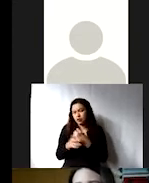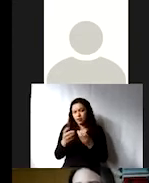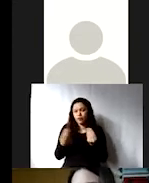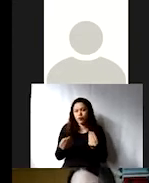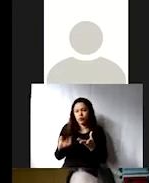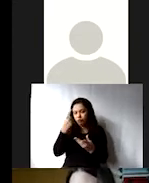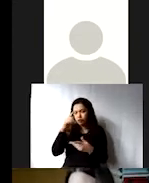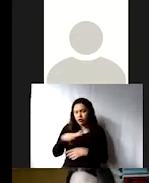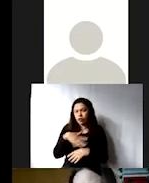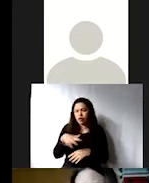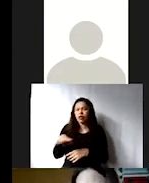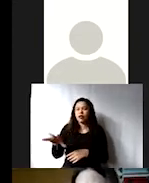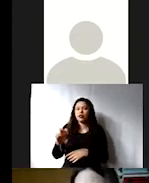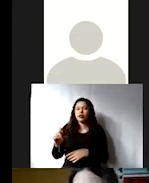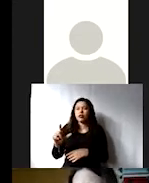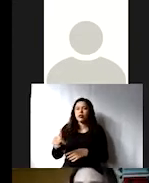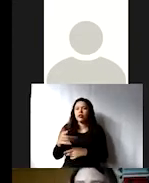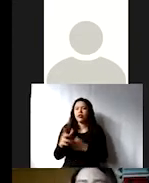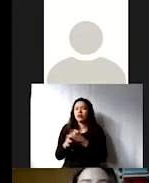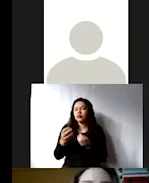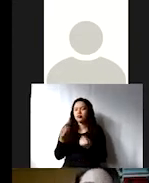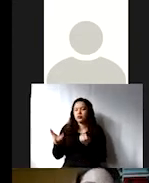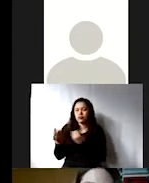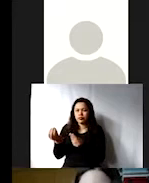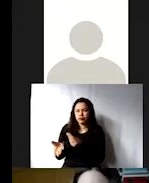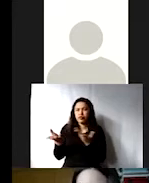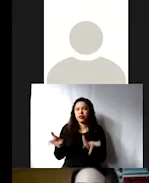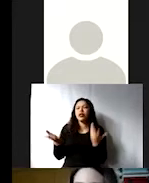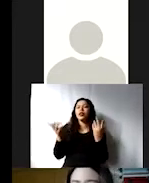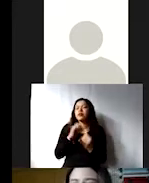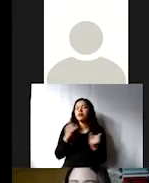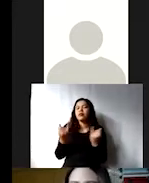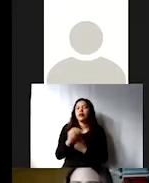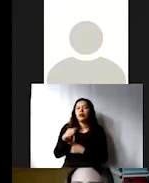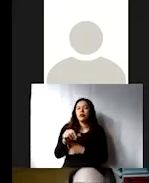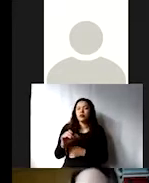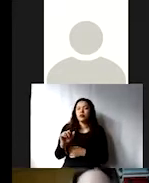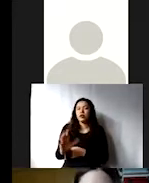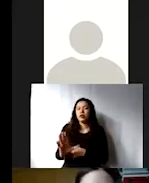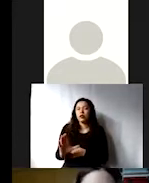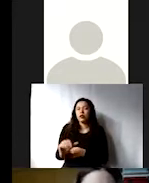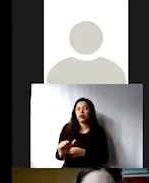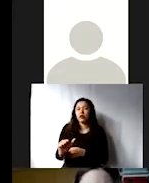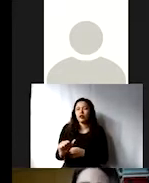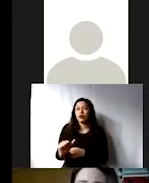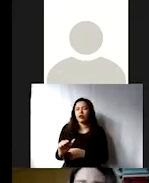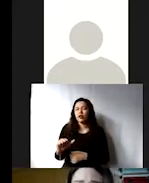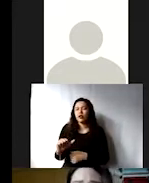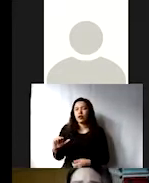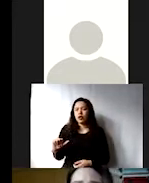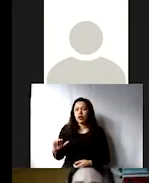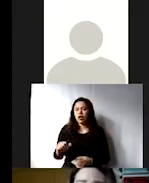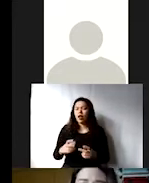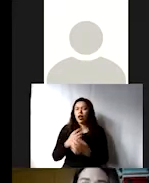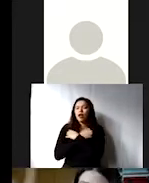disposición para las organizaciones de la sociedad civil. Y a su vez, en este caso que Mónica está tratando temas